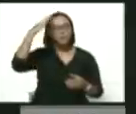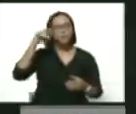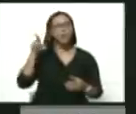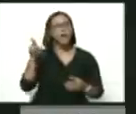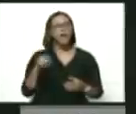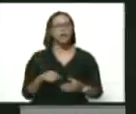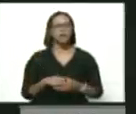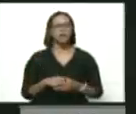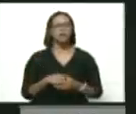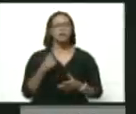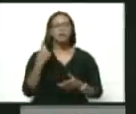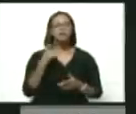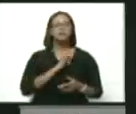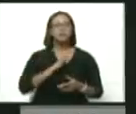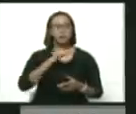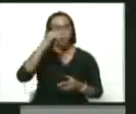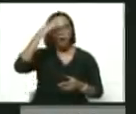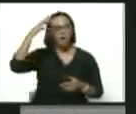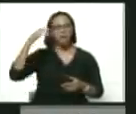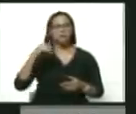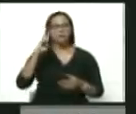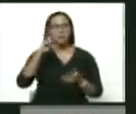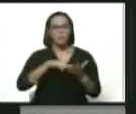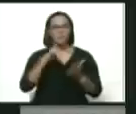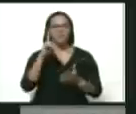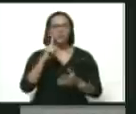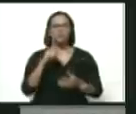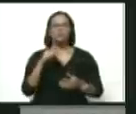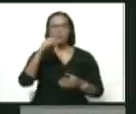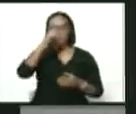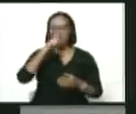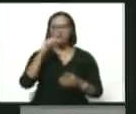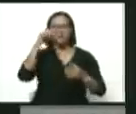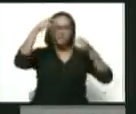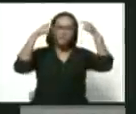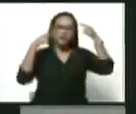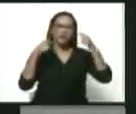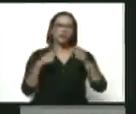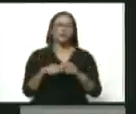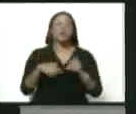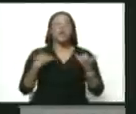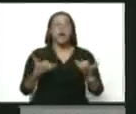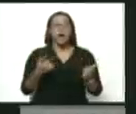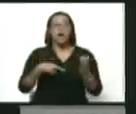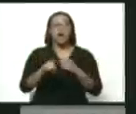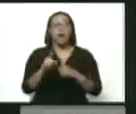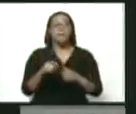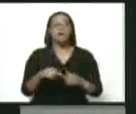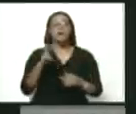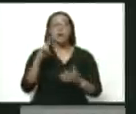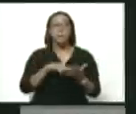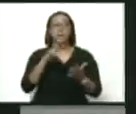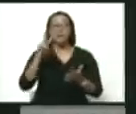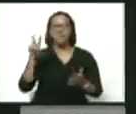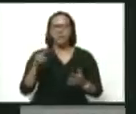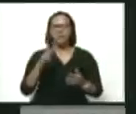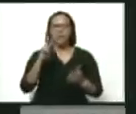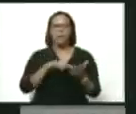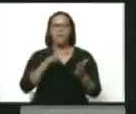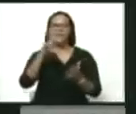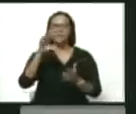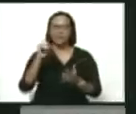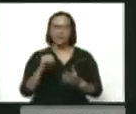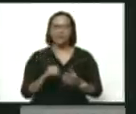como lo soñó él. Fue su año. Año 2021 fue un año de Chávez. Y ahora vamos rumbo 2022-2030, con